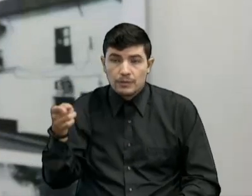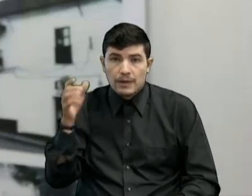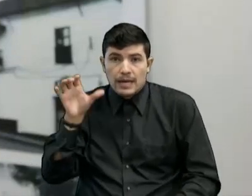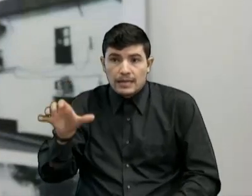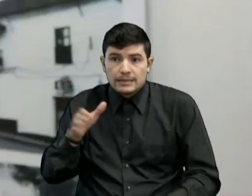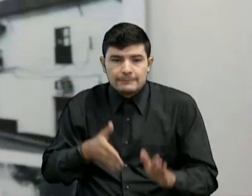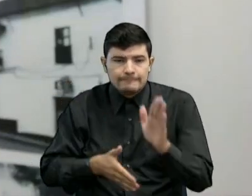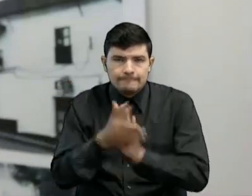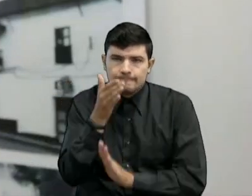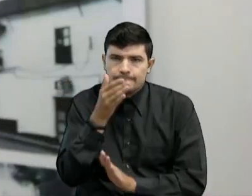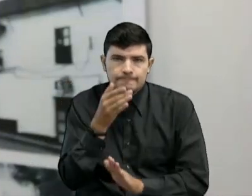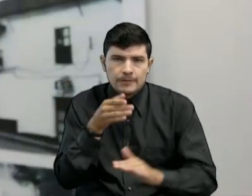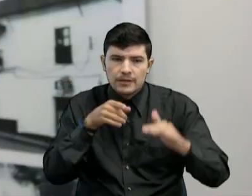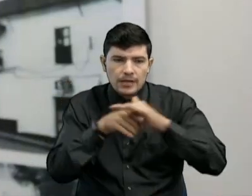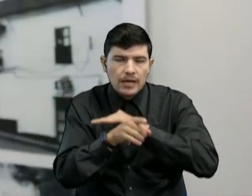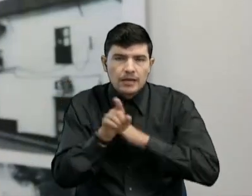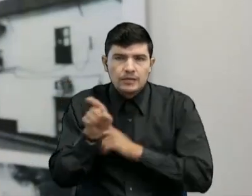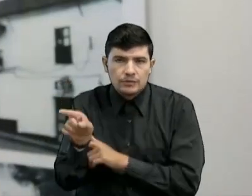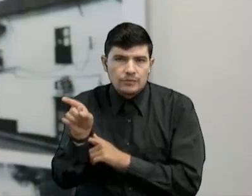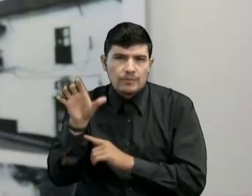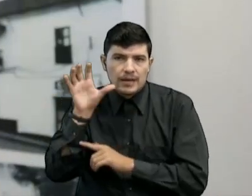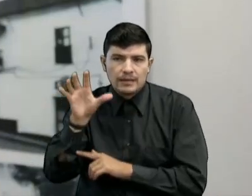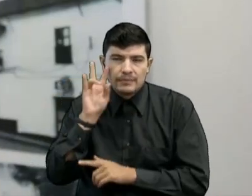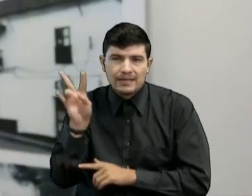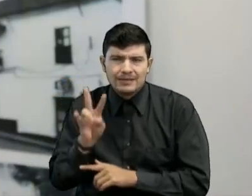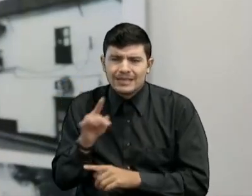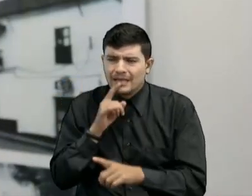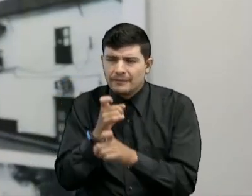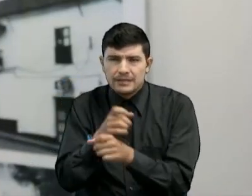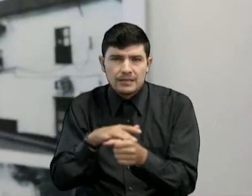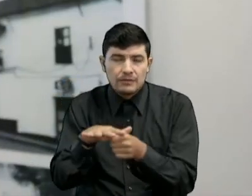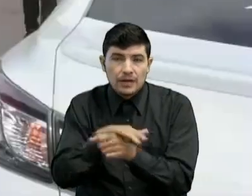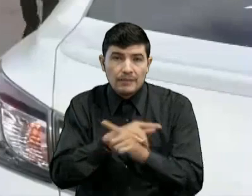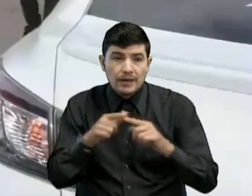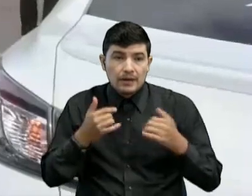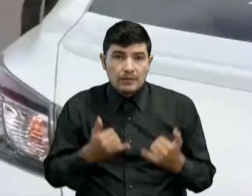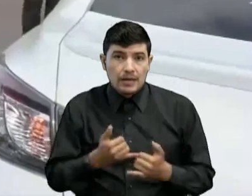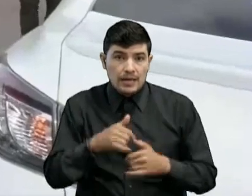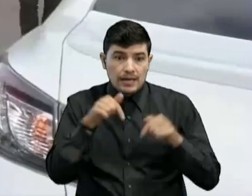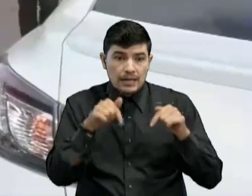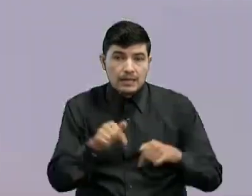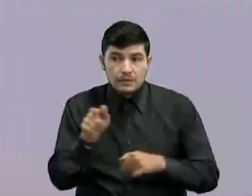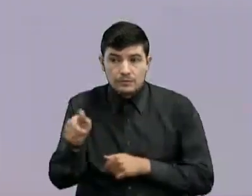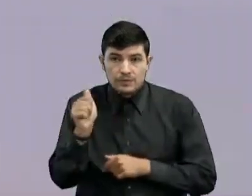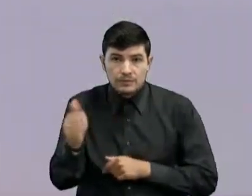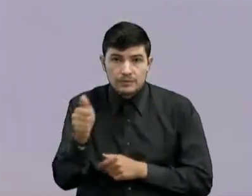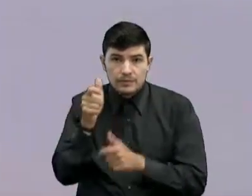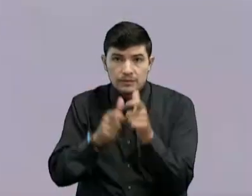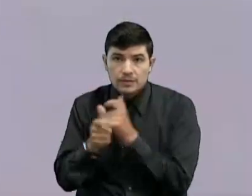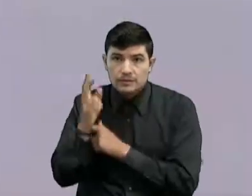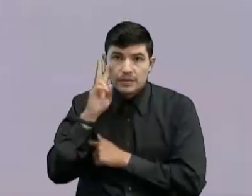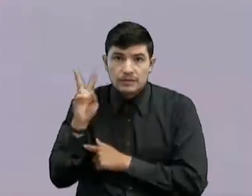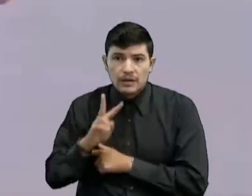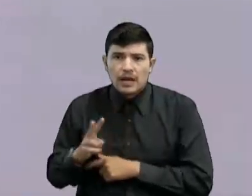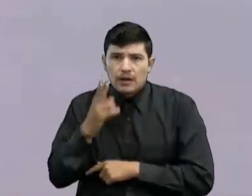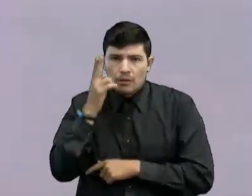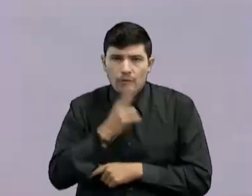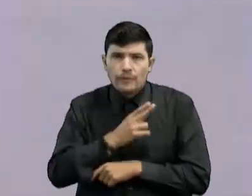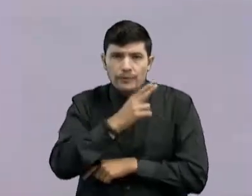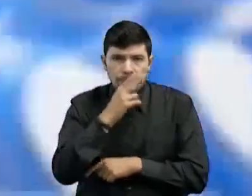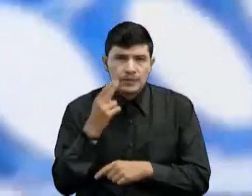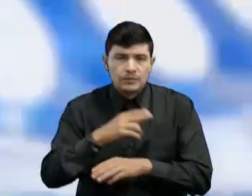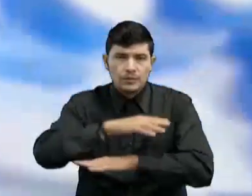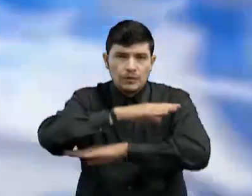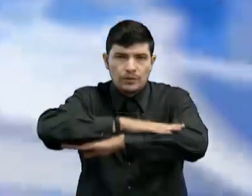país, porque la están pasando mal. Pero eso mismo también implica un gran compromiso de ellos con la convivencia, con la